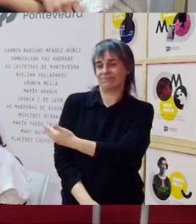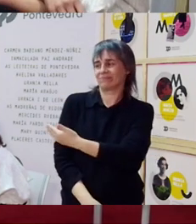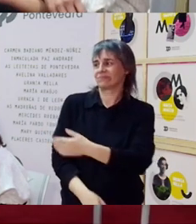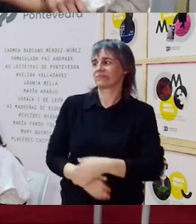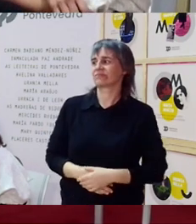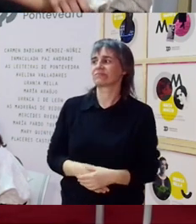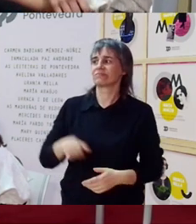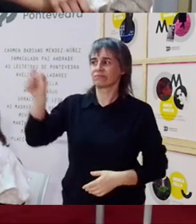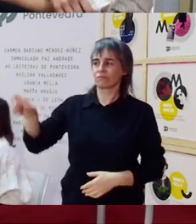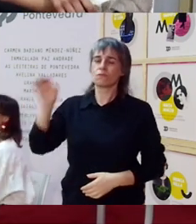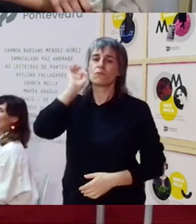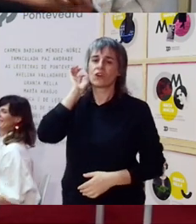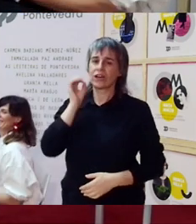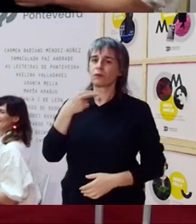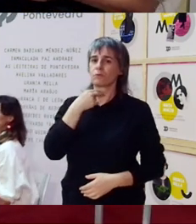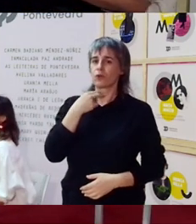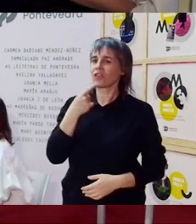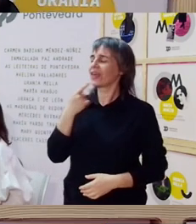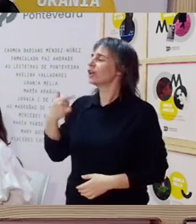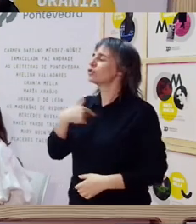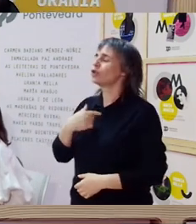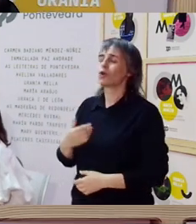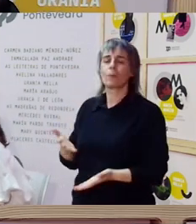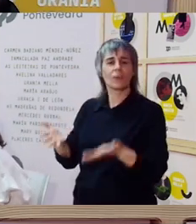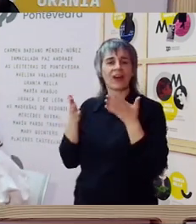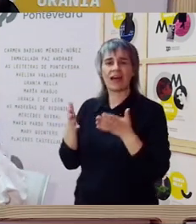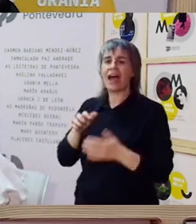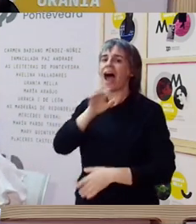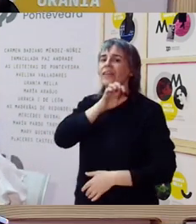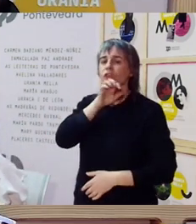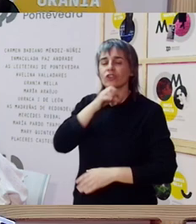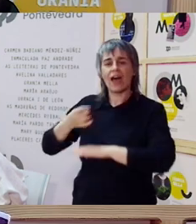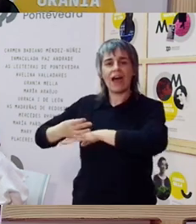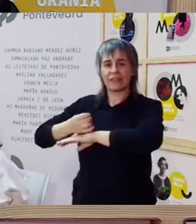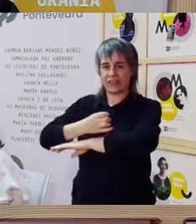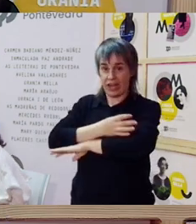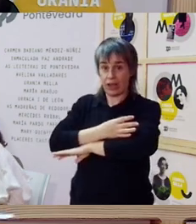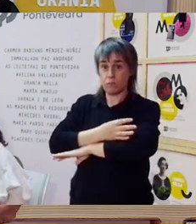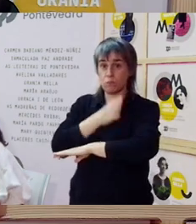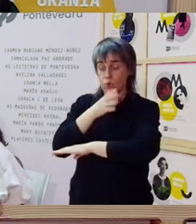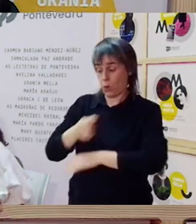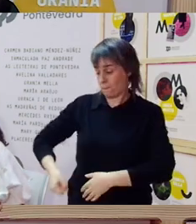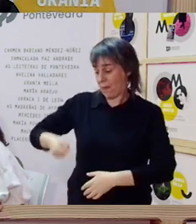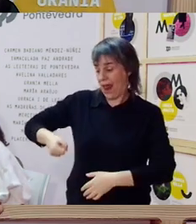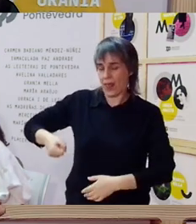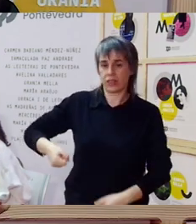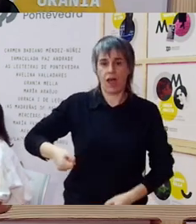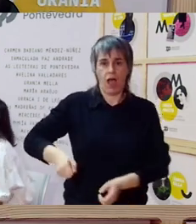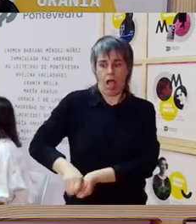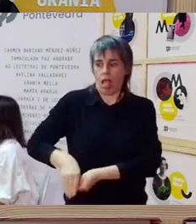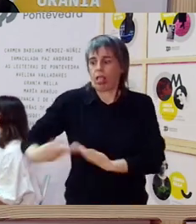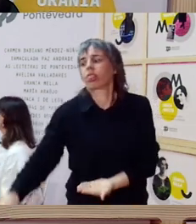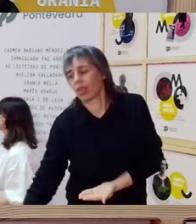Pois a mí me encanta a mirada do tren. Cando levaba maleta,